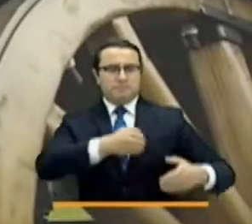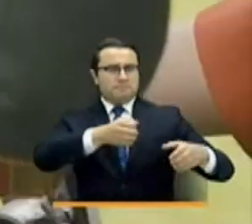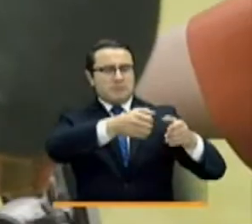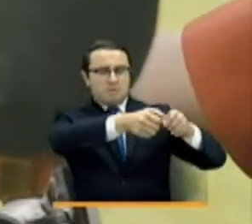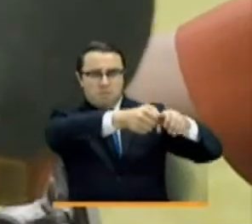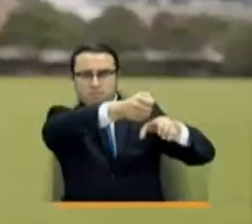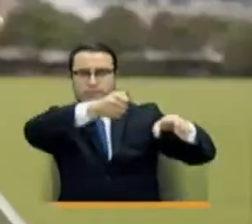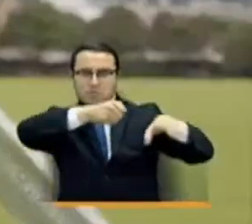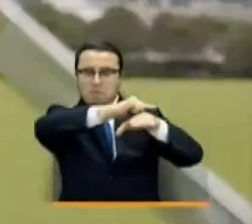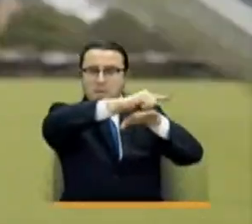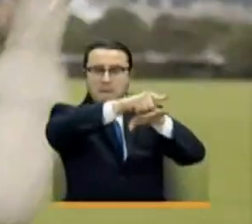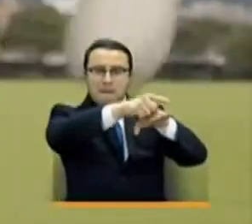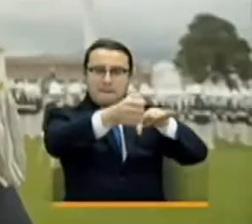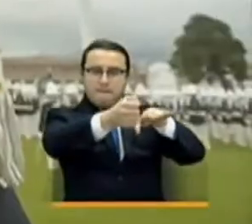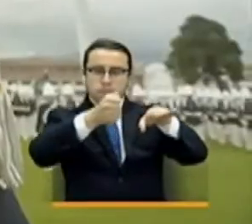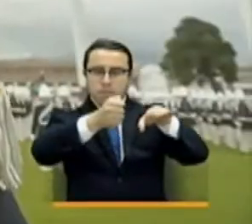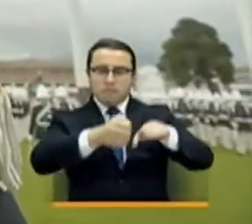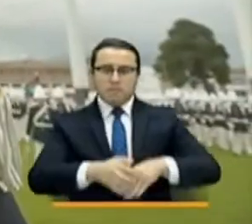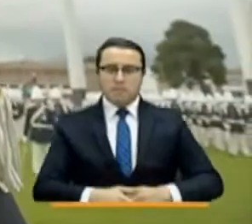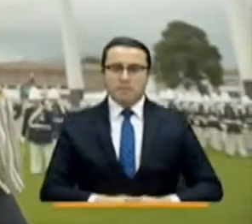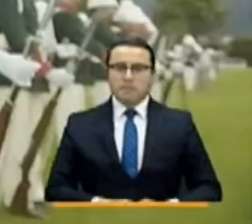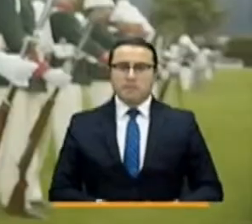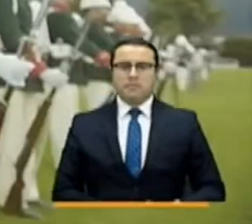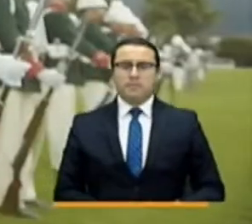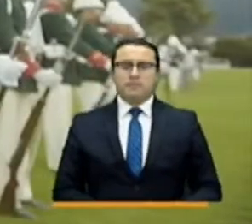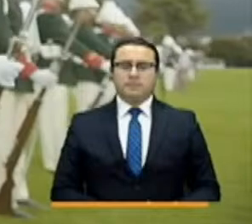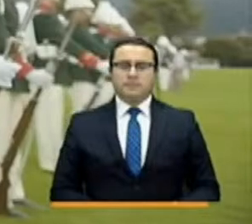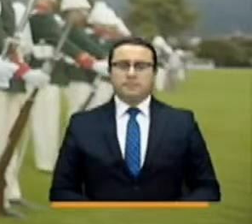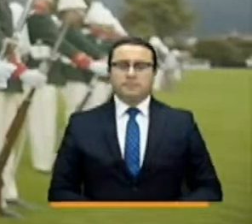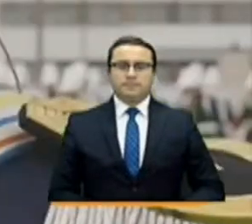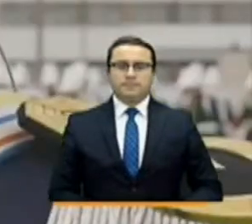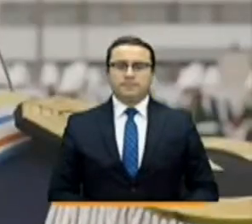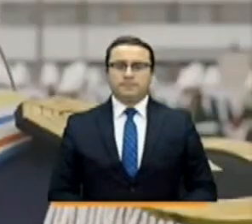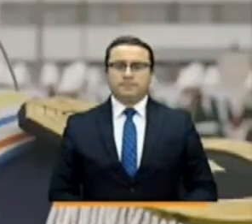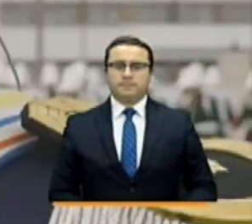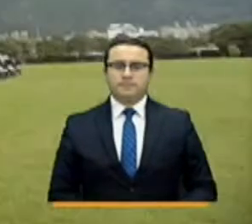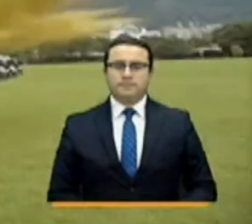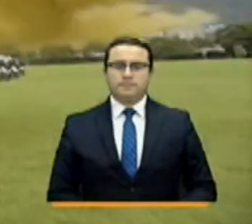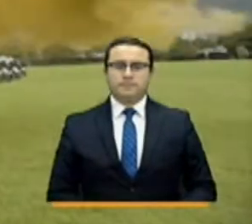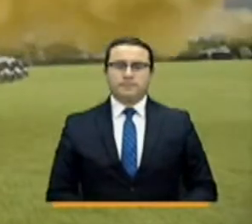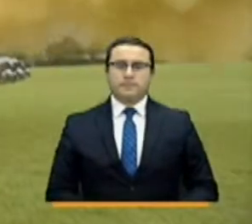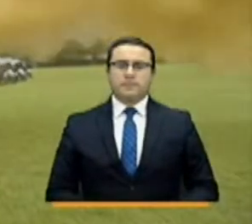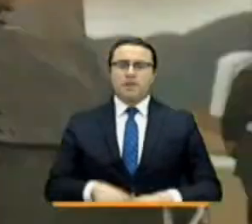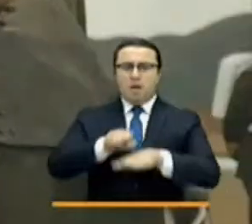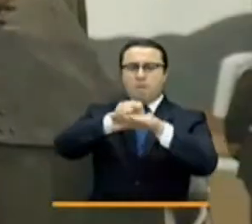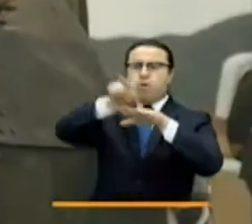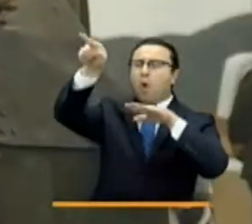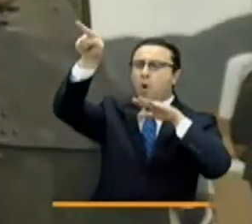Fuego.